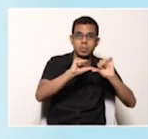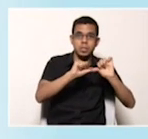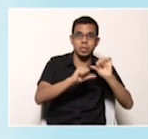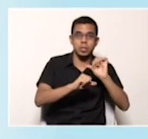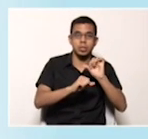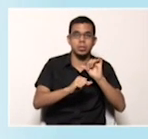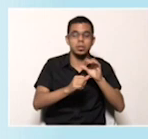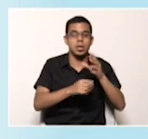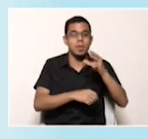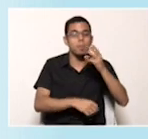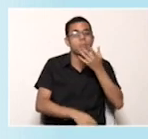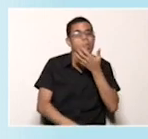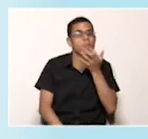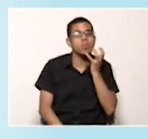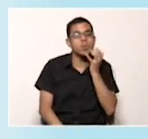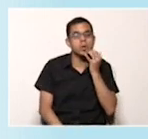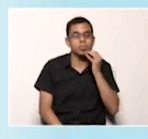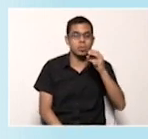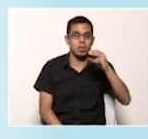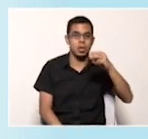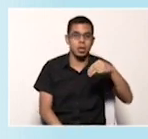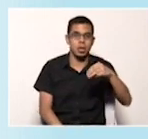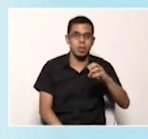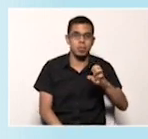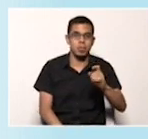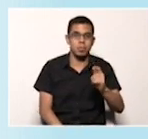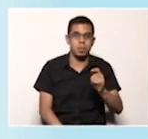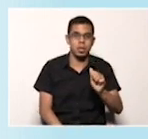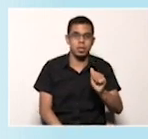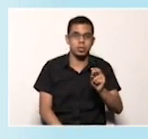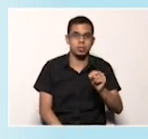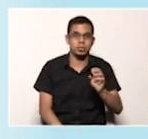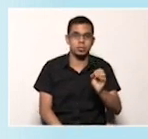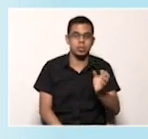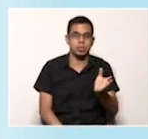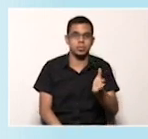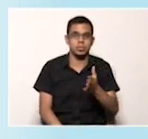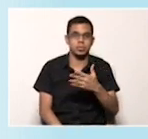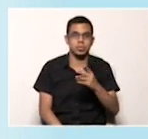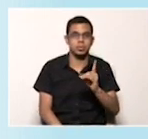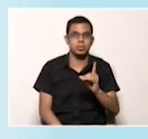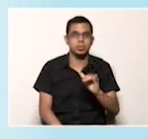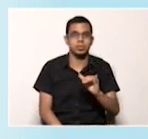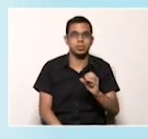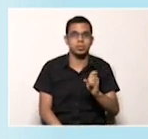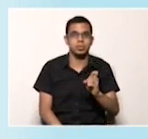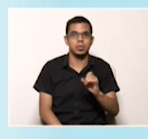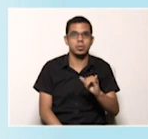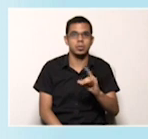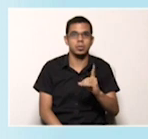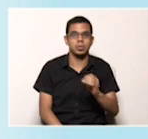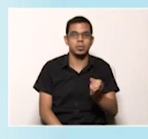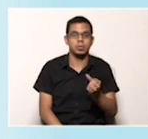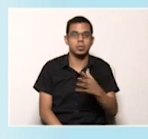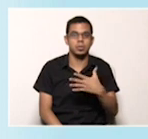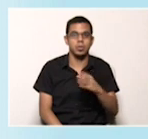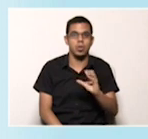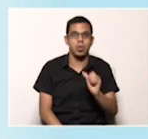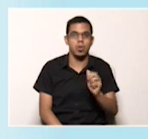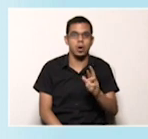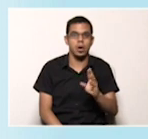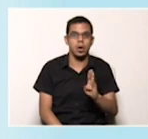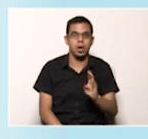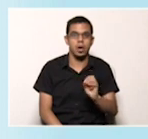metano, el óxido de nitrógeno, tenemos el dióxido de carbono,